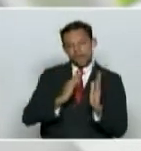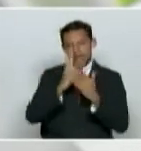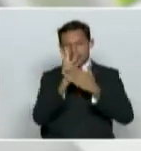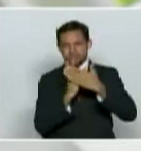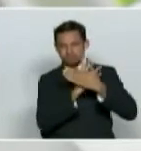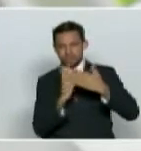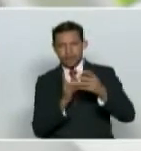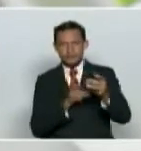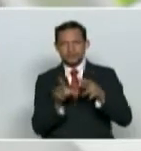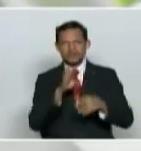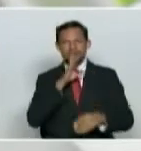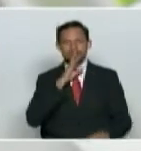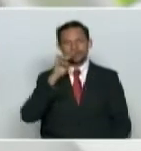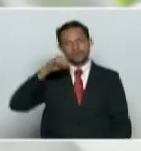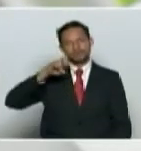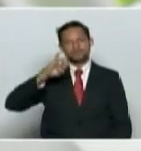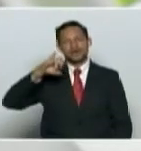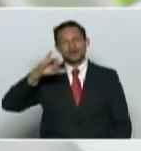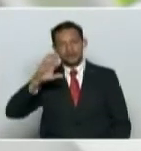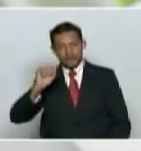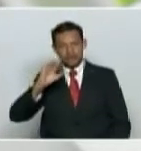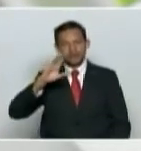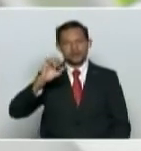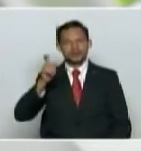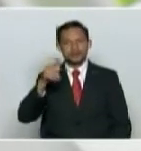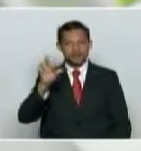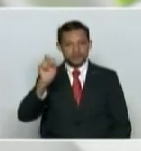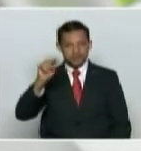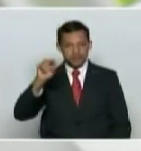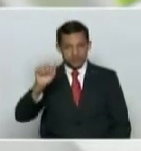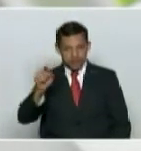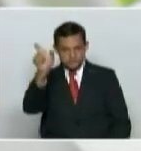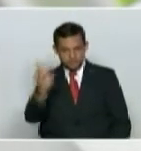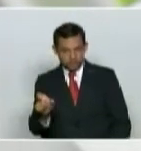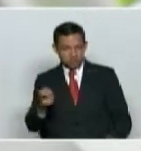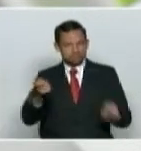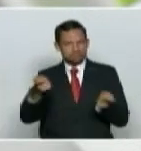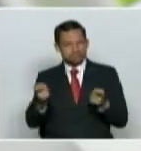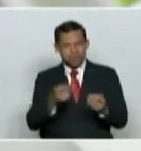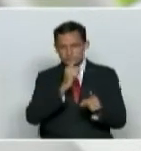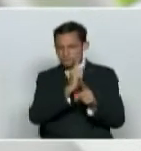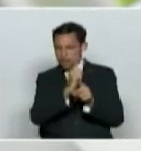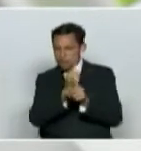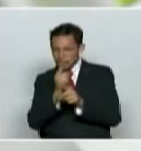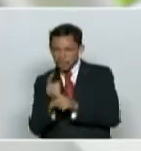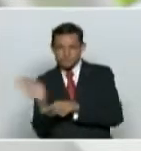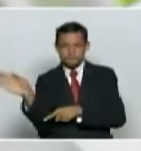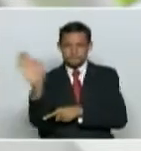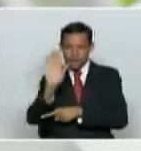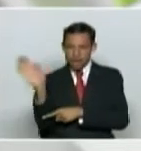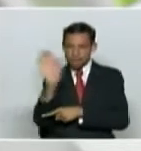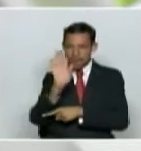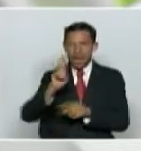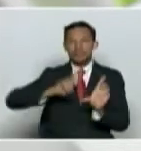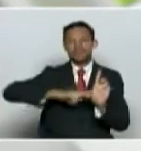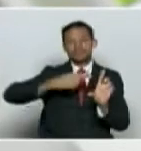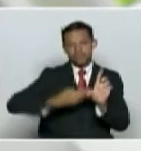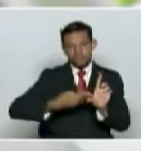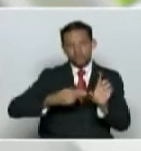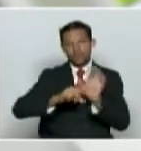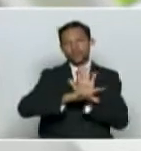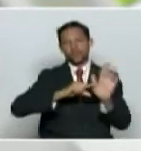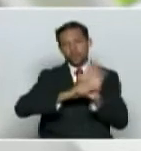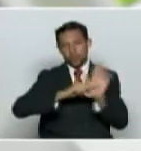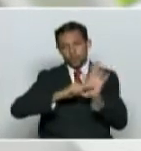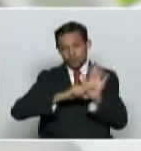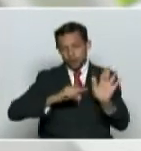cual María Cristina Torres, la encargada de que se dé cumplimiento a cada uno de los programas de la parrilla de programación que tienen cualquiera